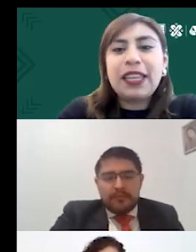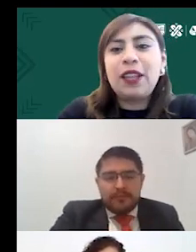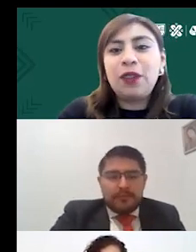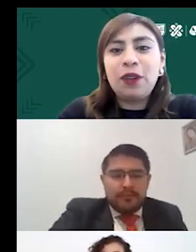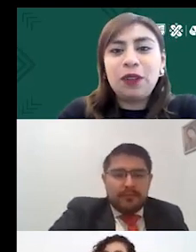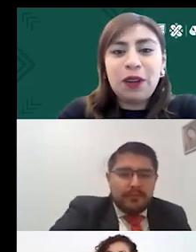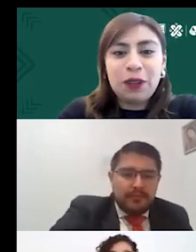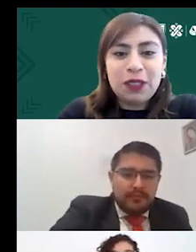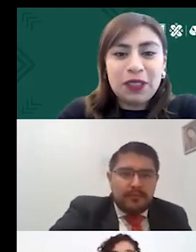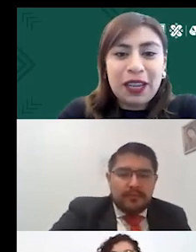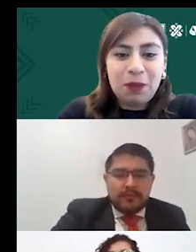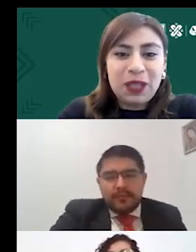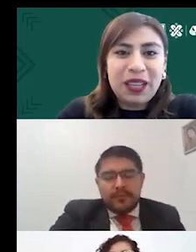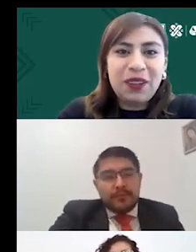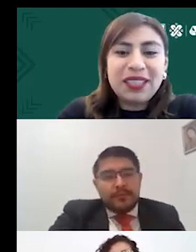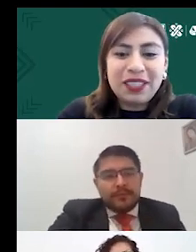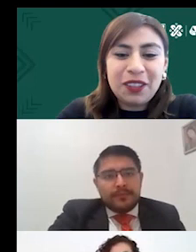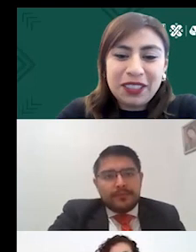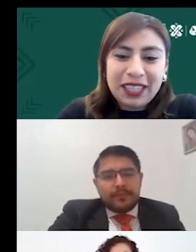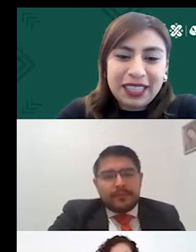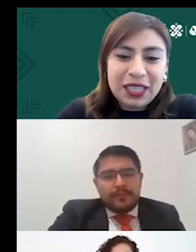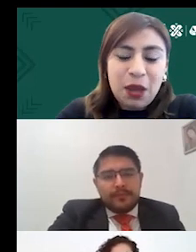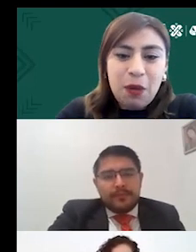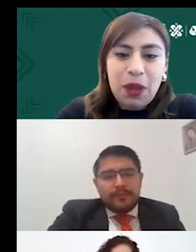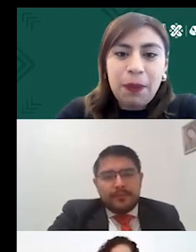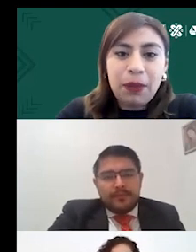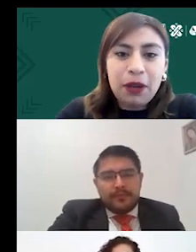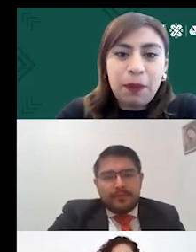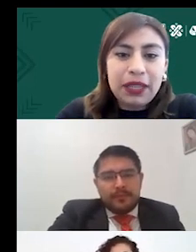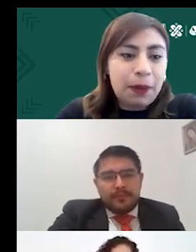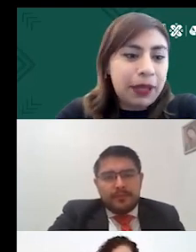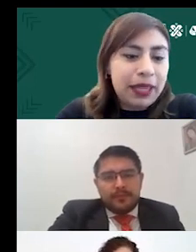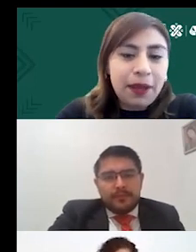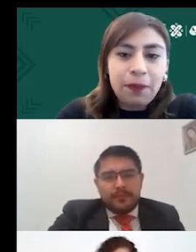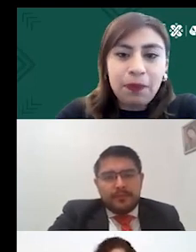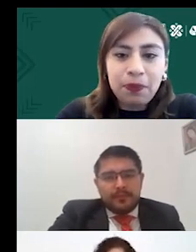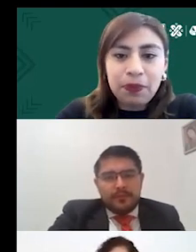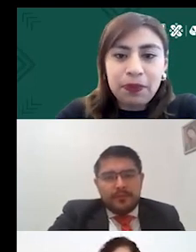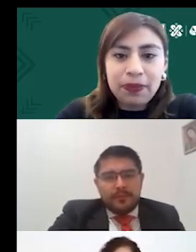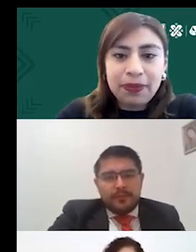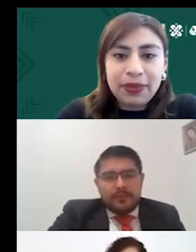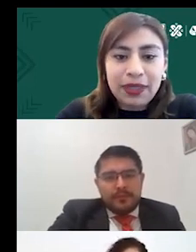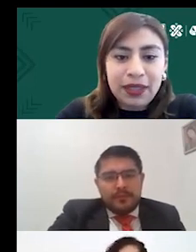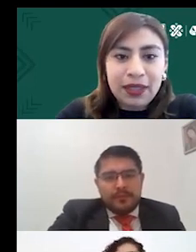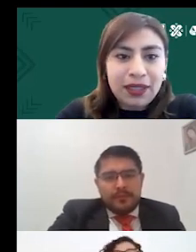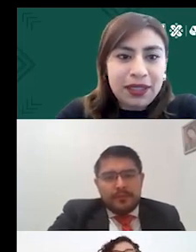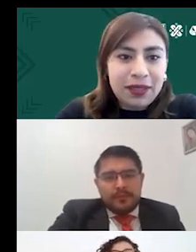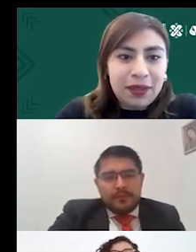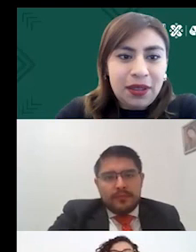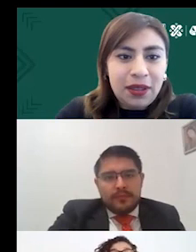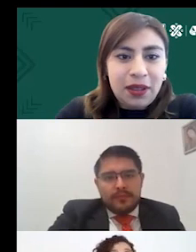Me parece que ya no, de lo contrario, con esto estaríamos cerrando la sesión, no sin antes me voy a permitir compartir la pantalla. Sí, adelante.